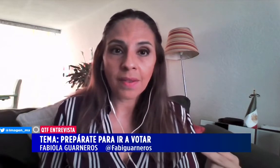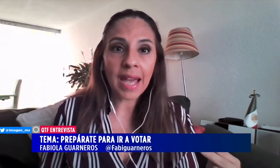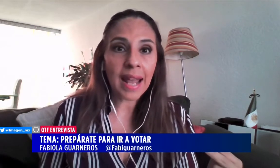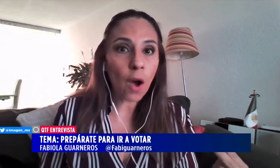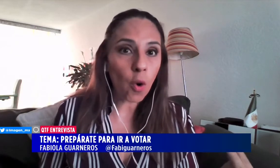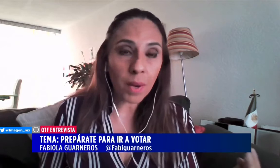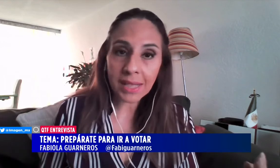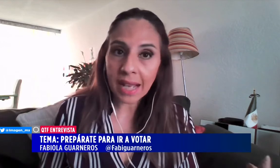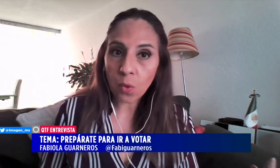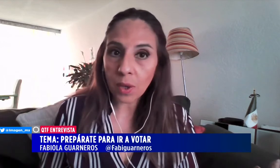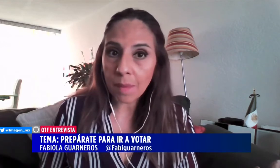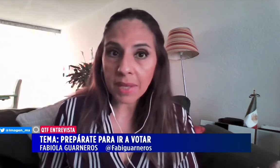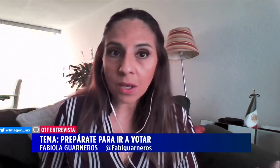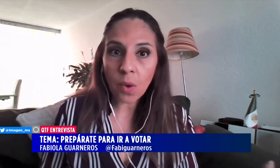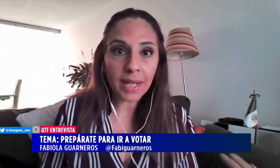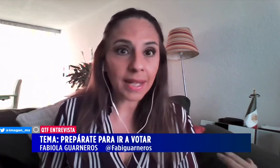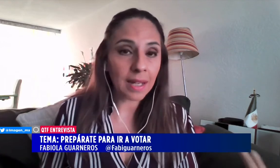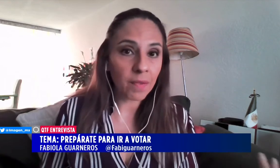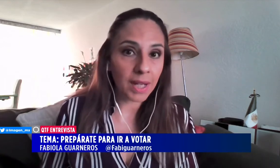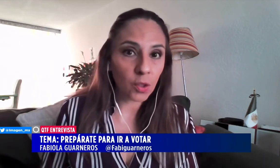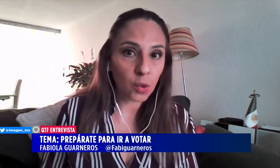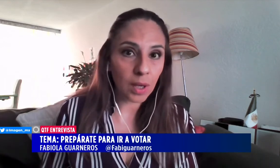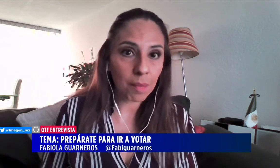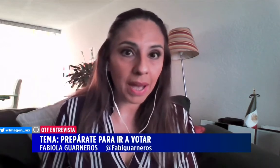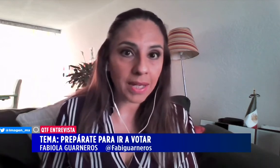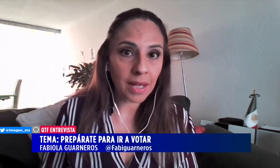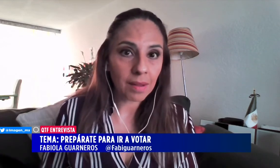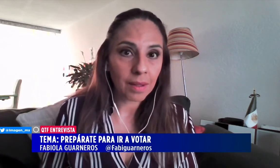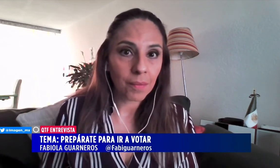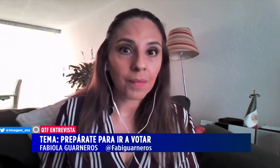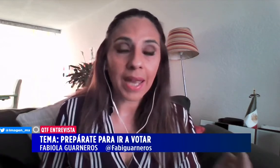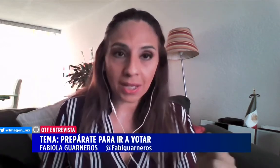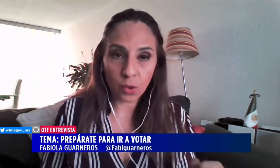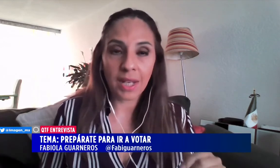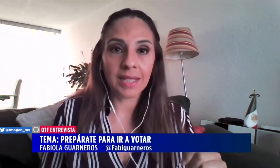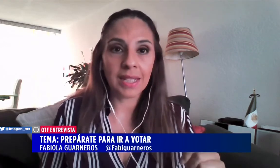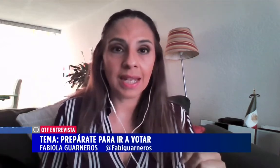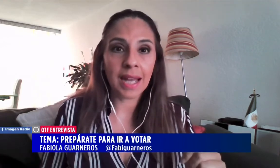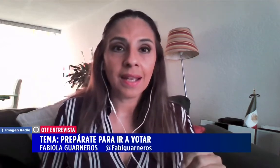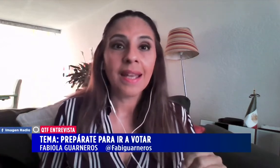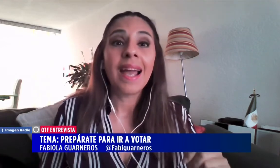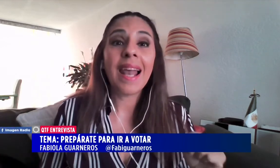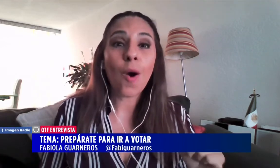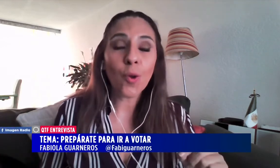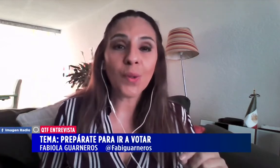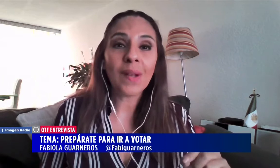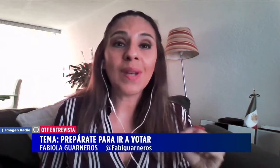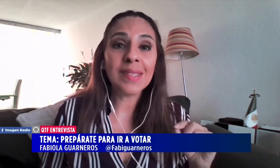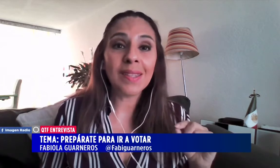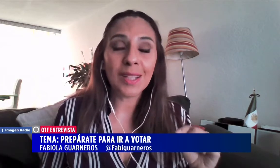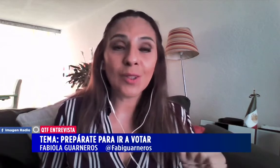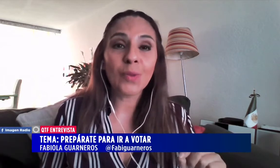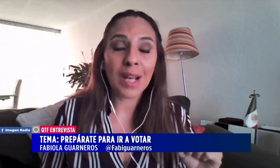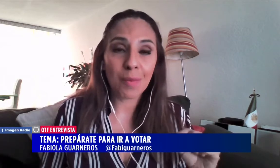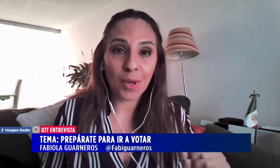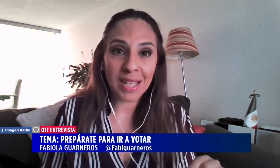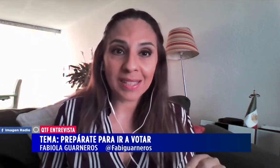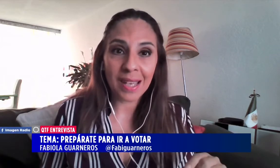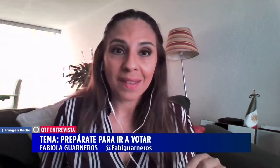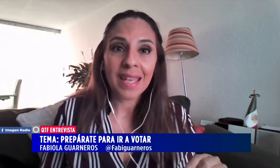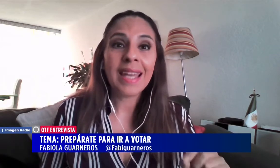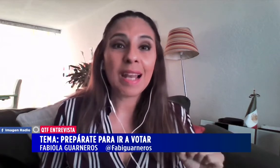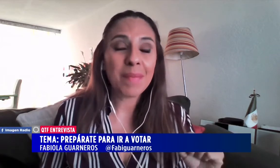dará obras a algún amigo a alguien que le financia su campaña eso tienes que checar la otra tres de tres contra la